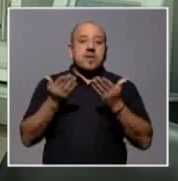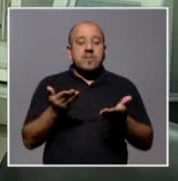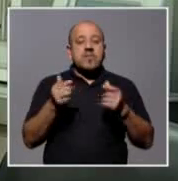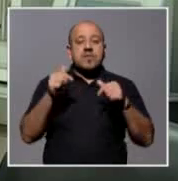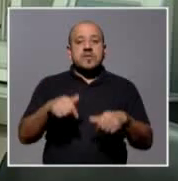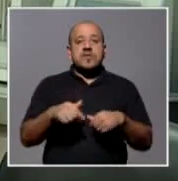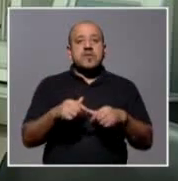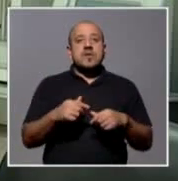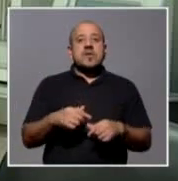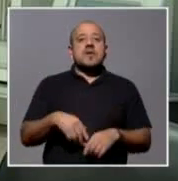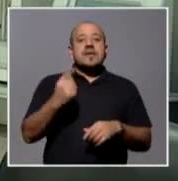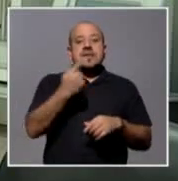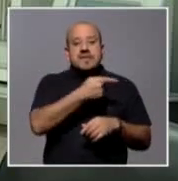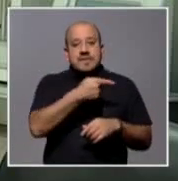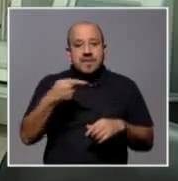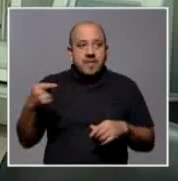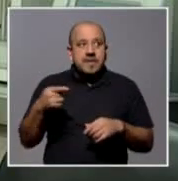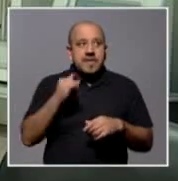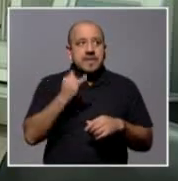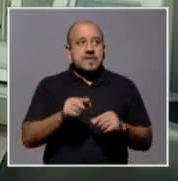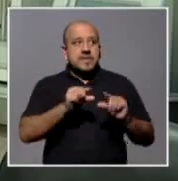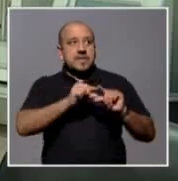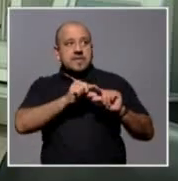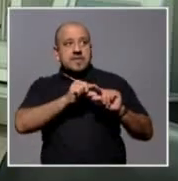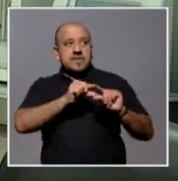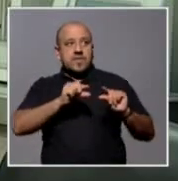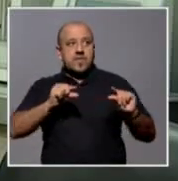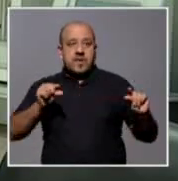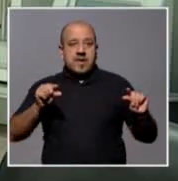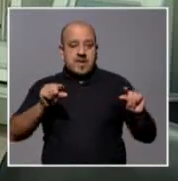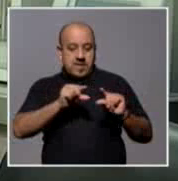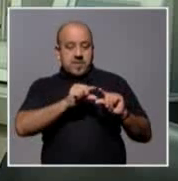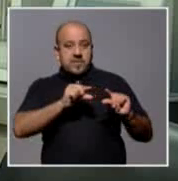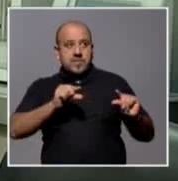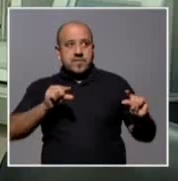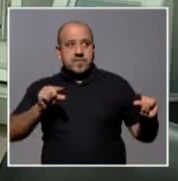página Semana CIT, CIT de Ciencia y Tecnología, o sea,